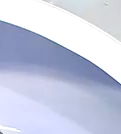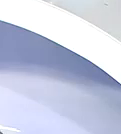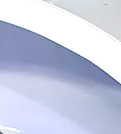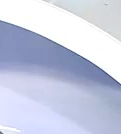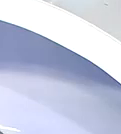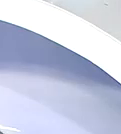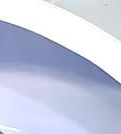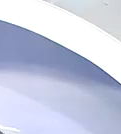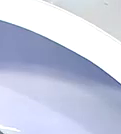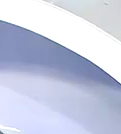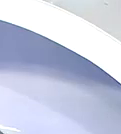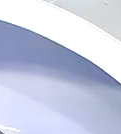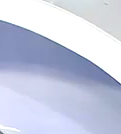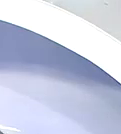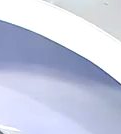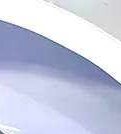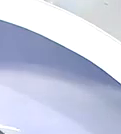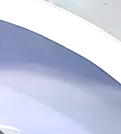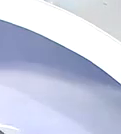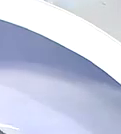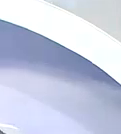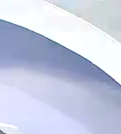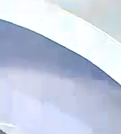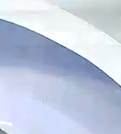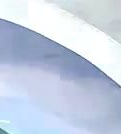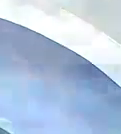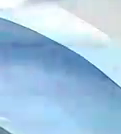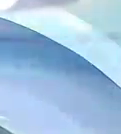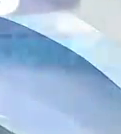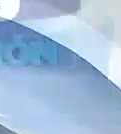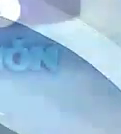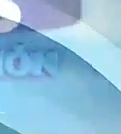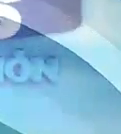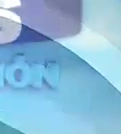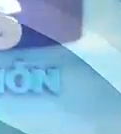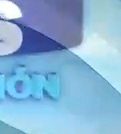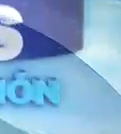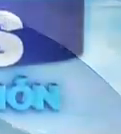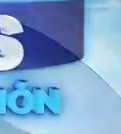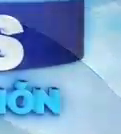Oiga, canta bien. Sí, como mujer. Que Dios los bendiga. Buenas.